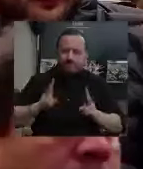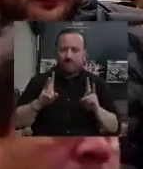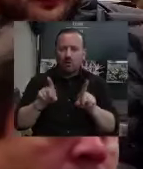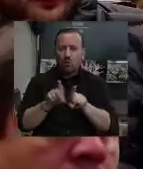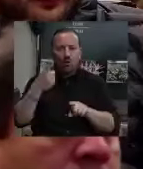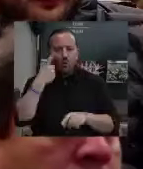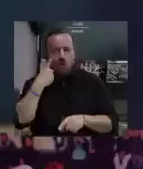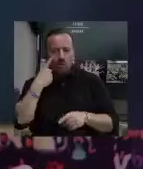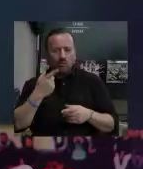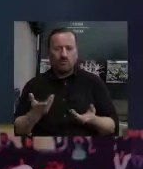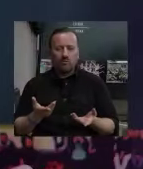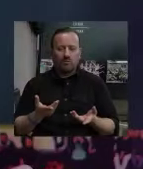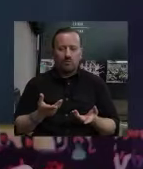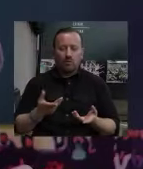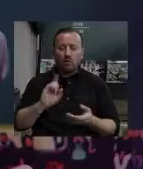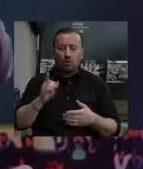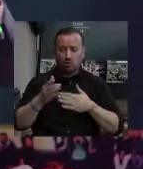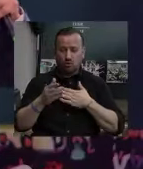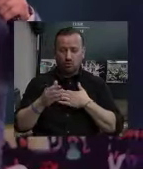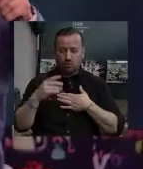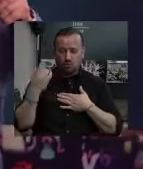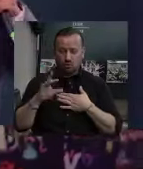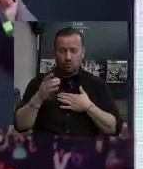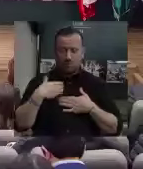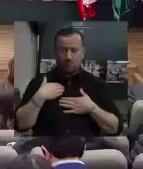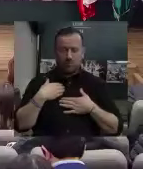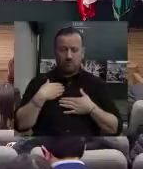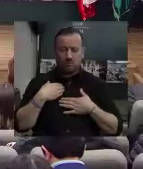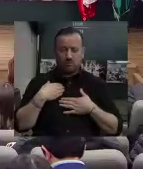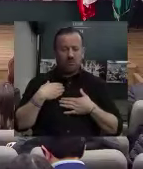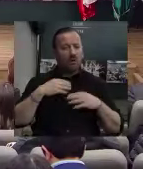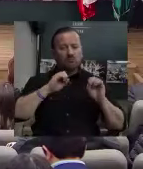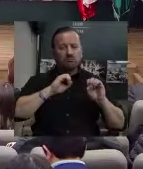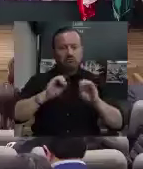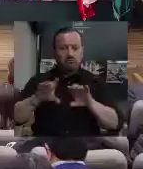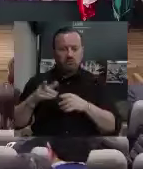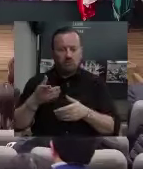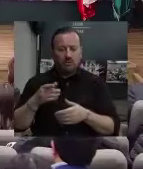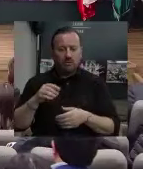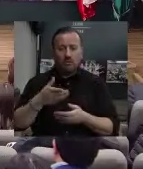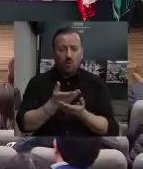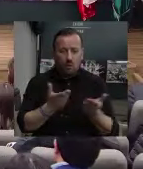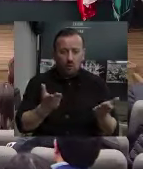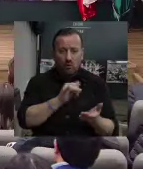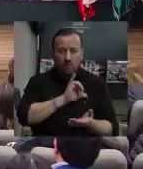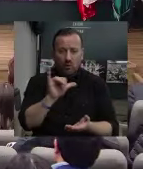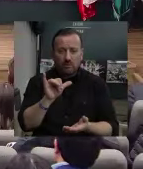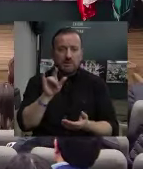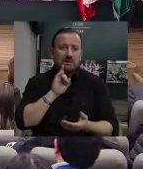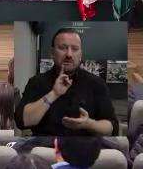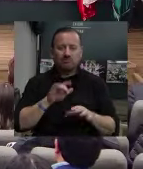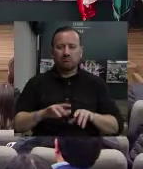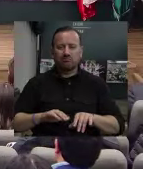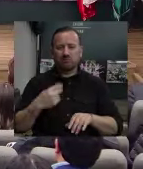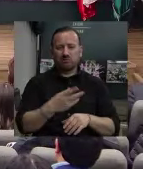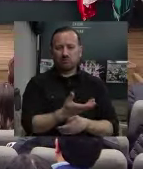el conocimiento No soy yo el que le enseña el softwar o el la plataforma Son ellos los que tienen la password